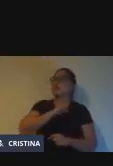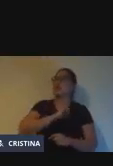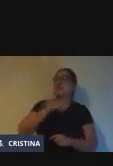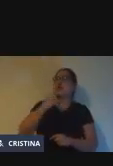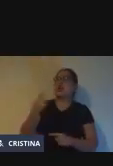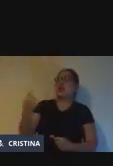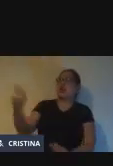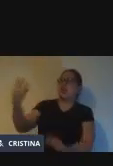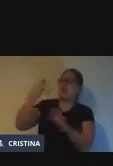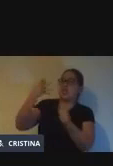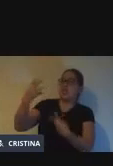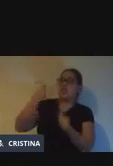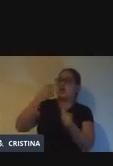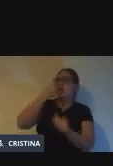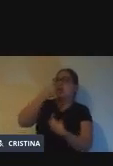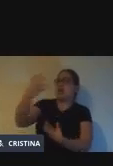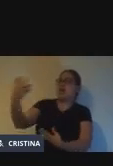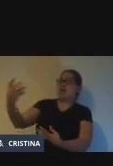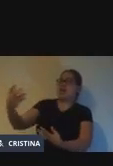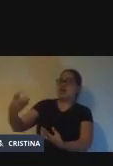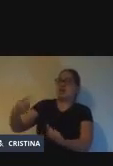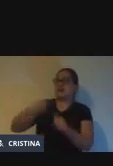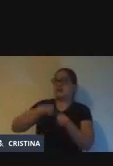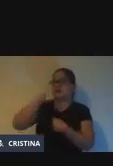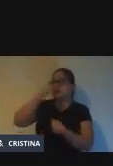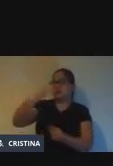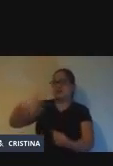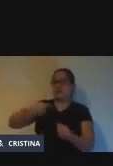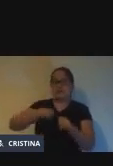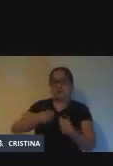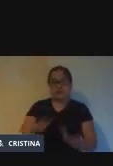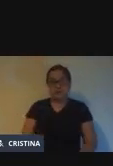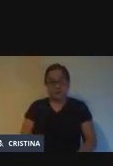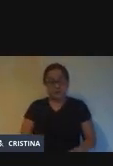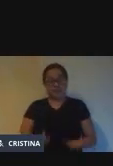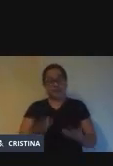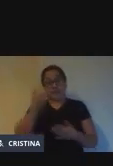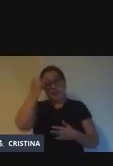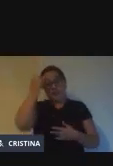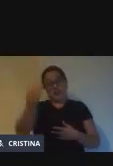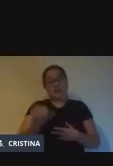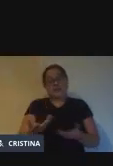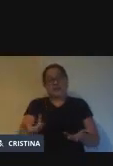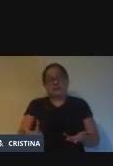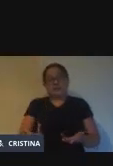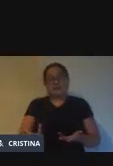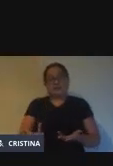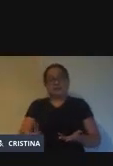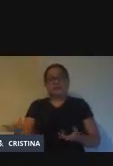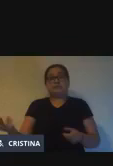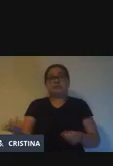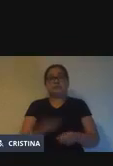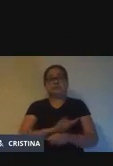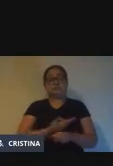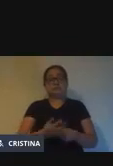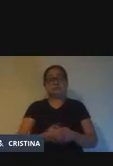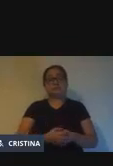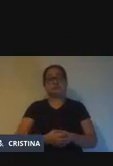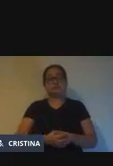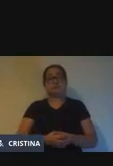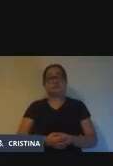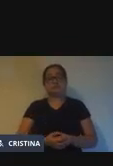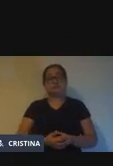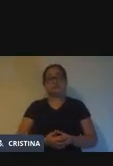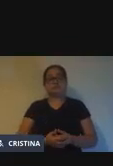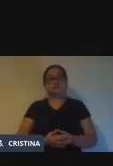esperaban esa reacción irritable de mi irritabilidad o esa emoción reactiva, entonces viene el sentimiento